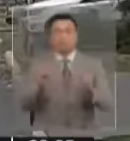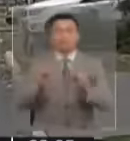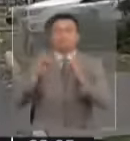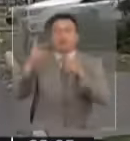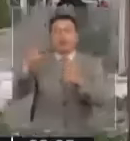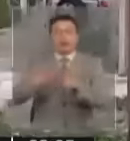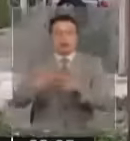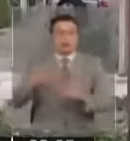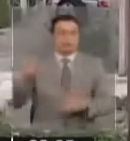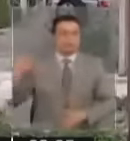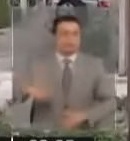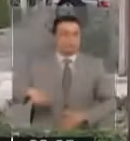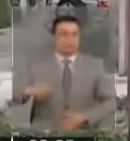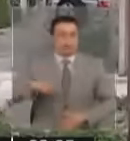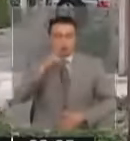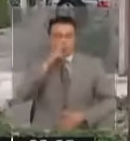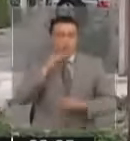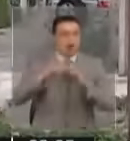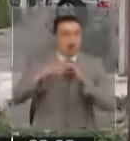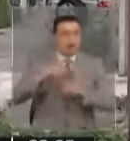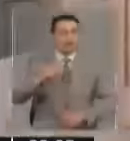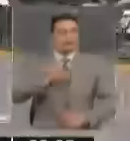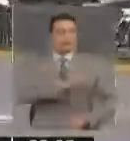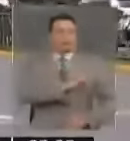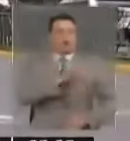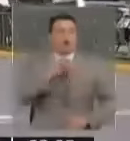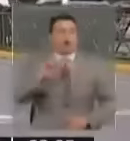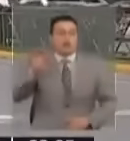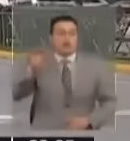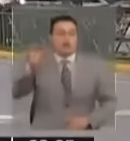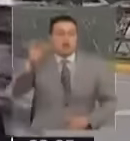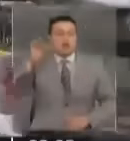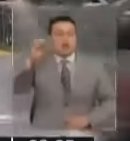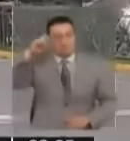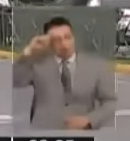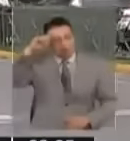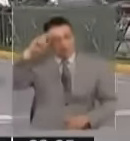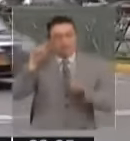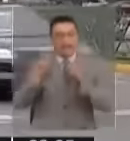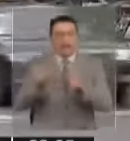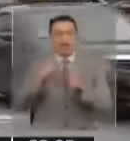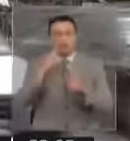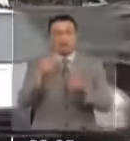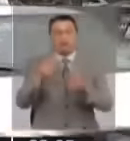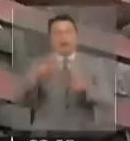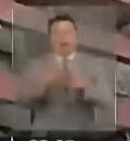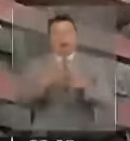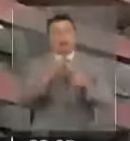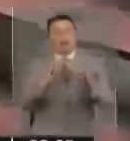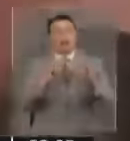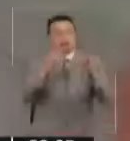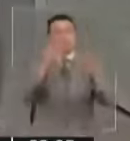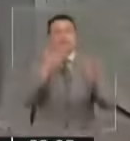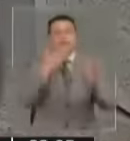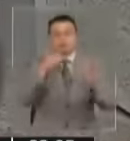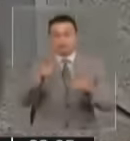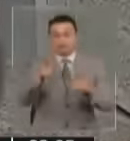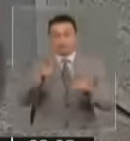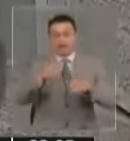arriendos, asemejándose a los de Santiago y Providencia. El valor de las viviendas tampoco ha quedado ajeno. Si hace 3 años